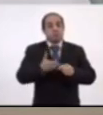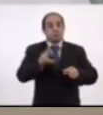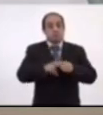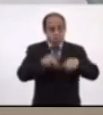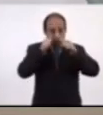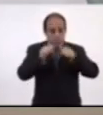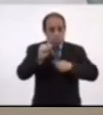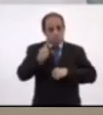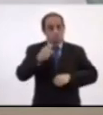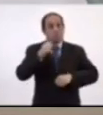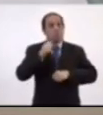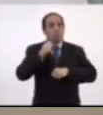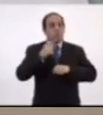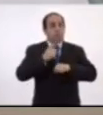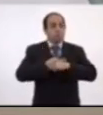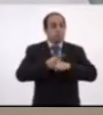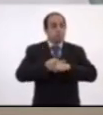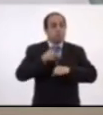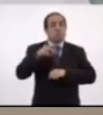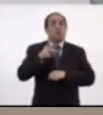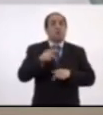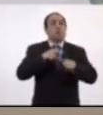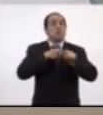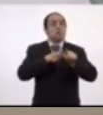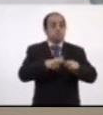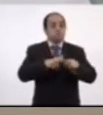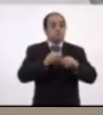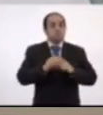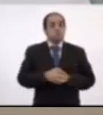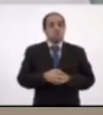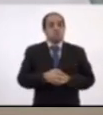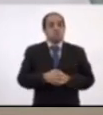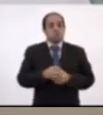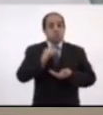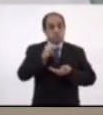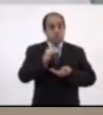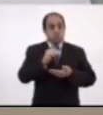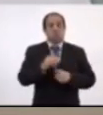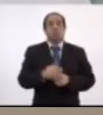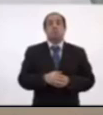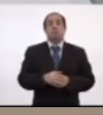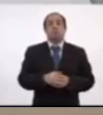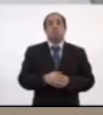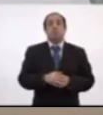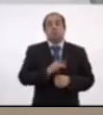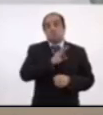la atención de otras enfermedades, pero se mantiene la capacidad instalada en caso de que pudiera llegar a haber un